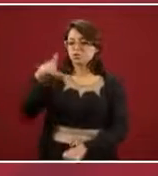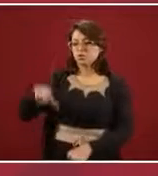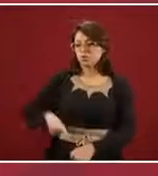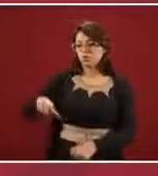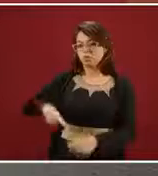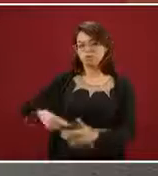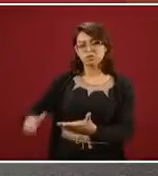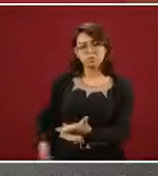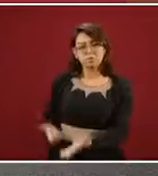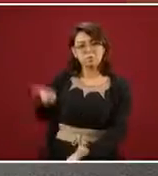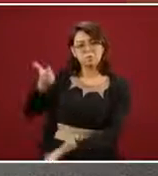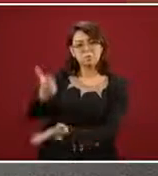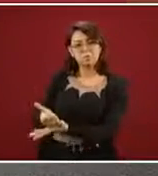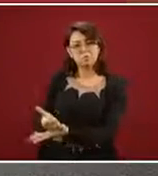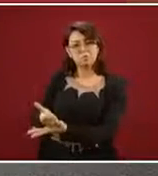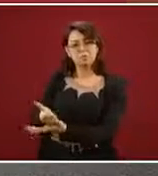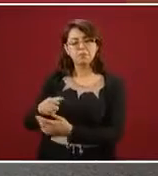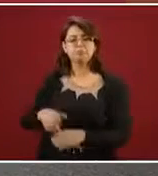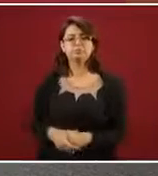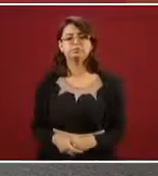El metro